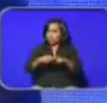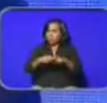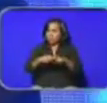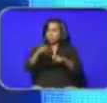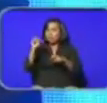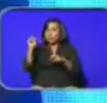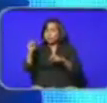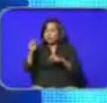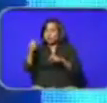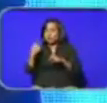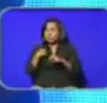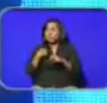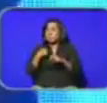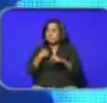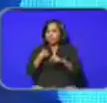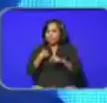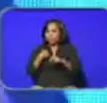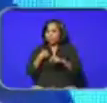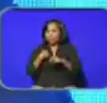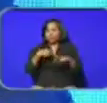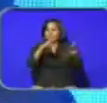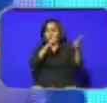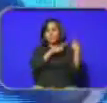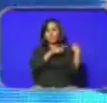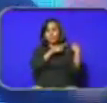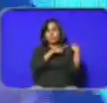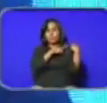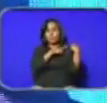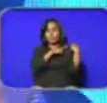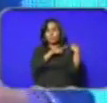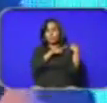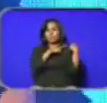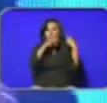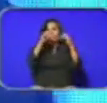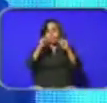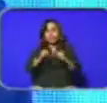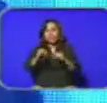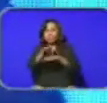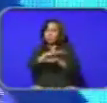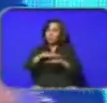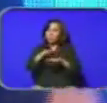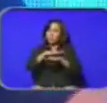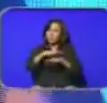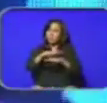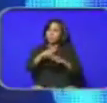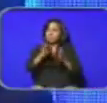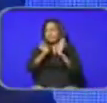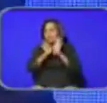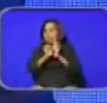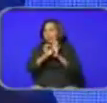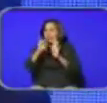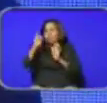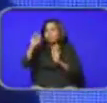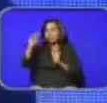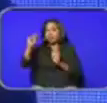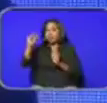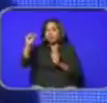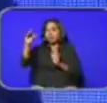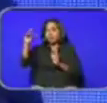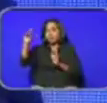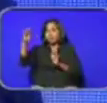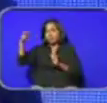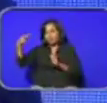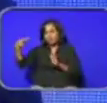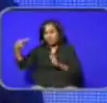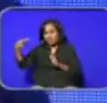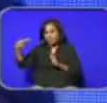como país la responsabilidad de hacerle frente a situaciones como la que usted menciona del INADE y a la educación en general, pero por otro lado,